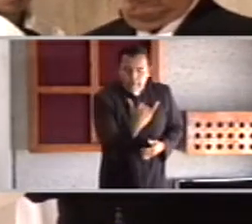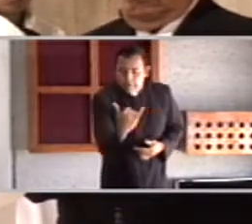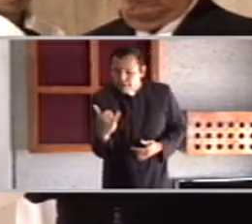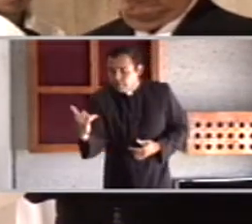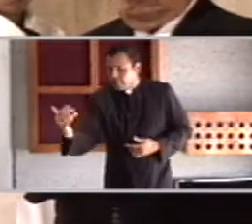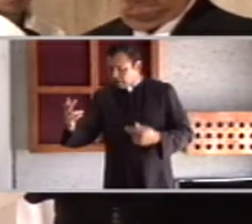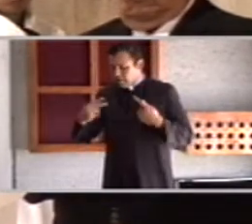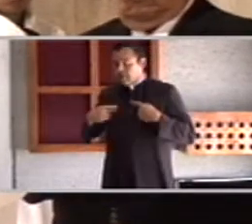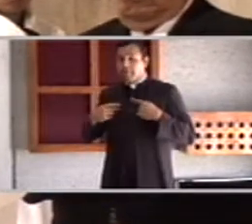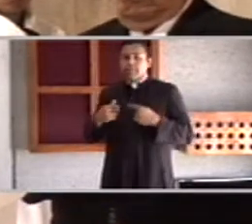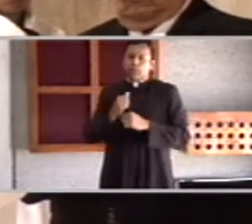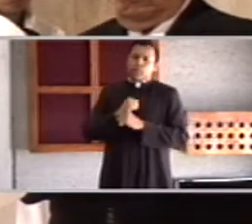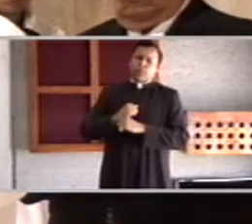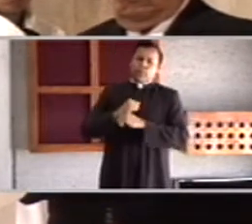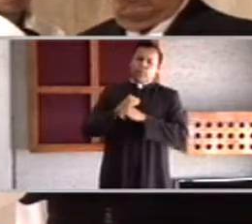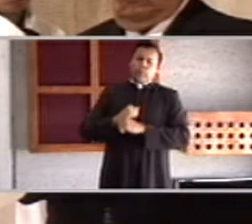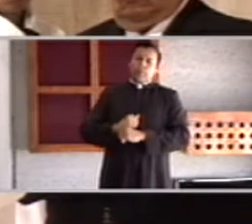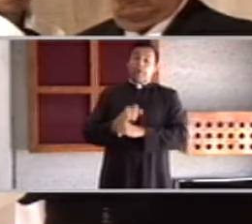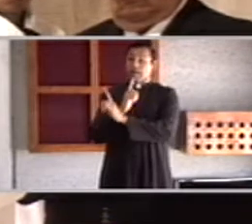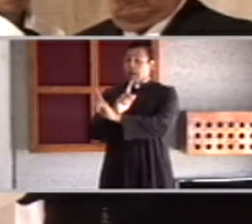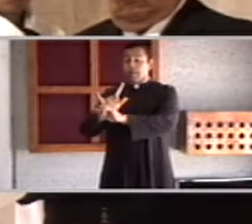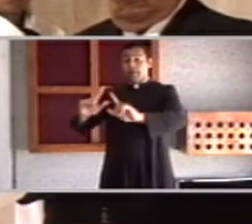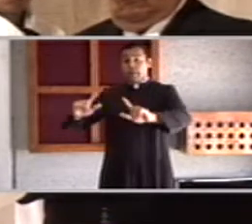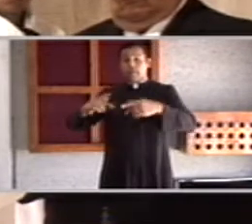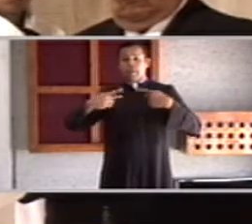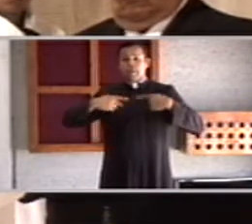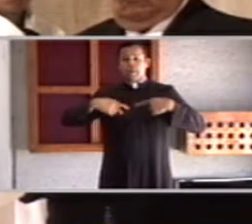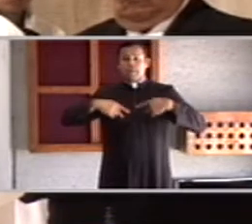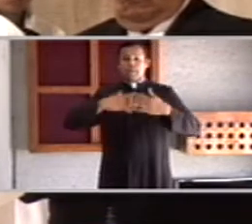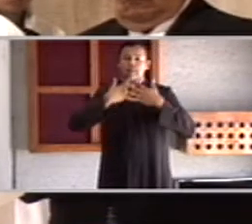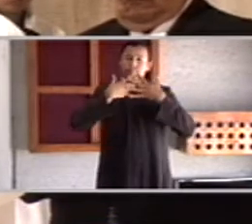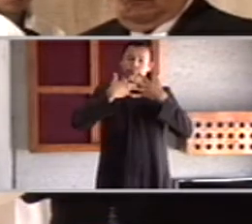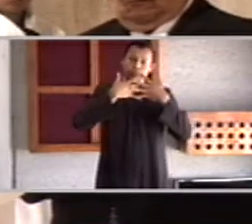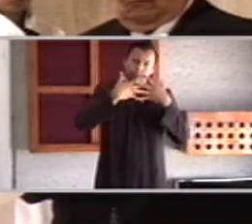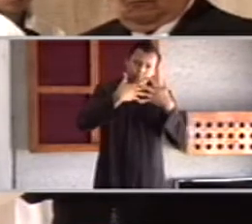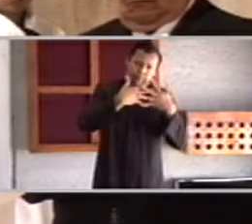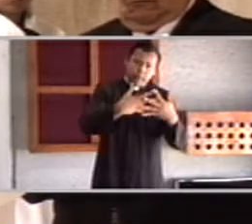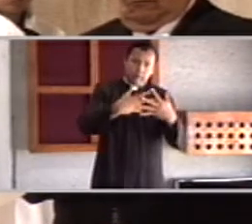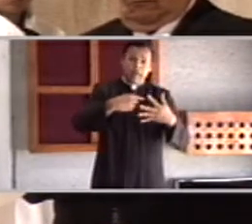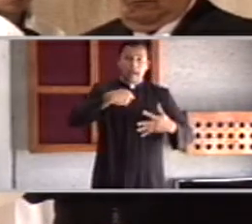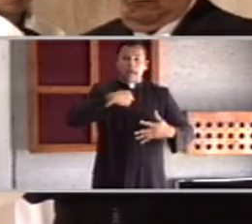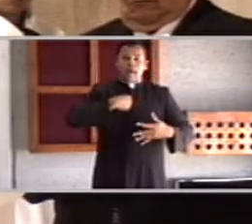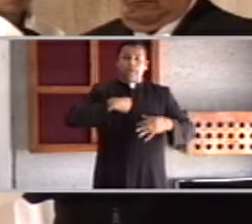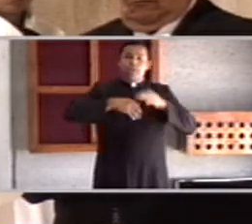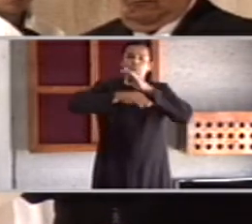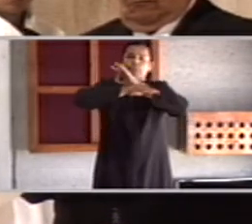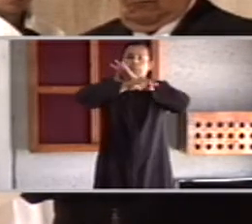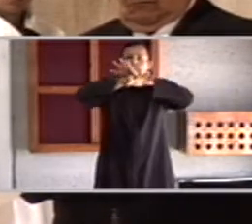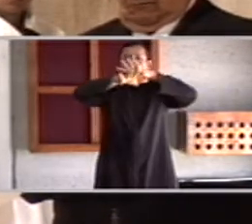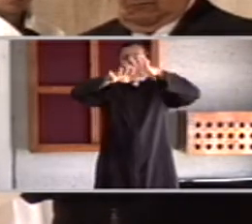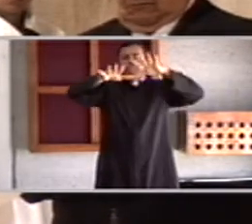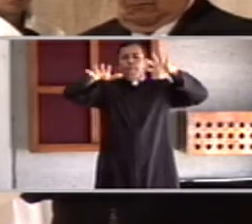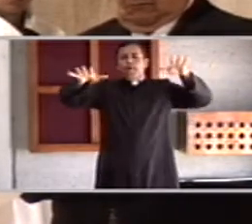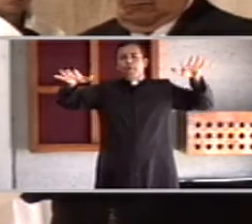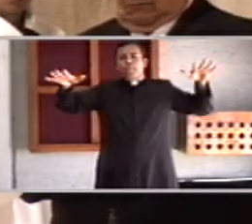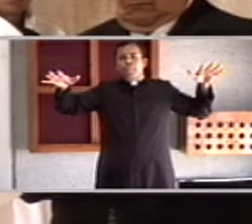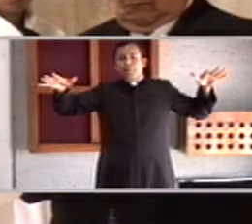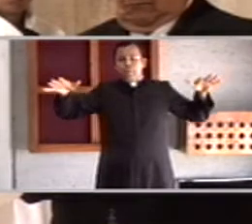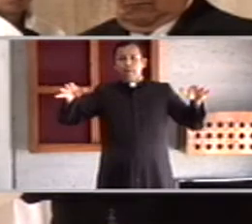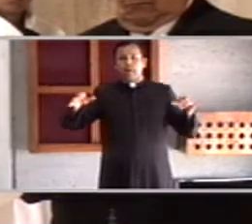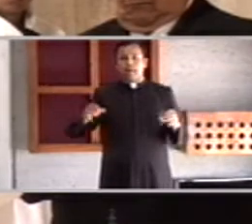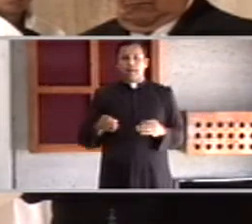los prisioneros, a pregonar el año de gracia del Señor, el día de la venganza de nuestro